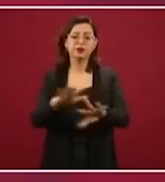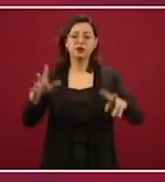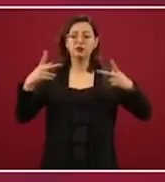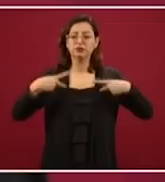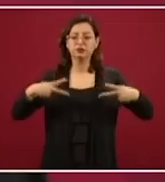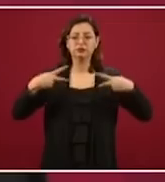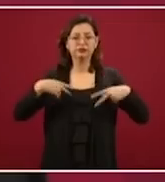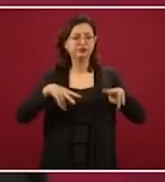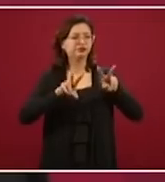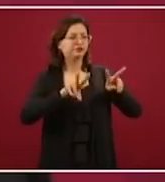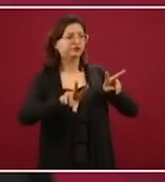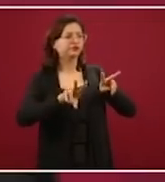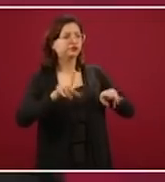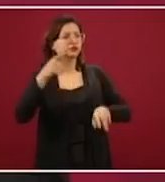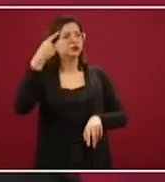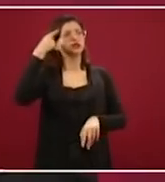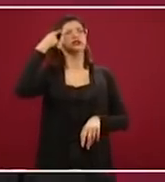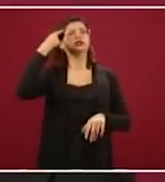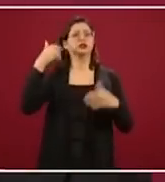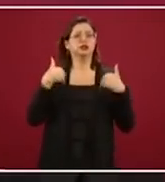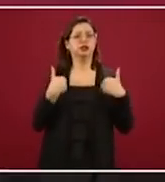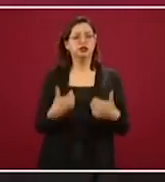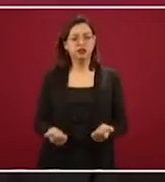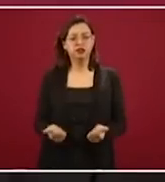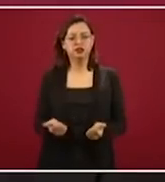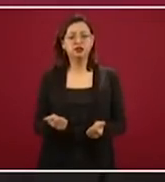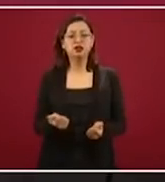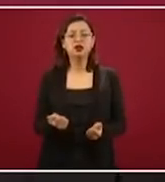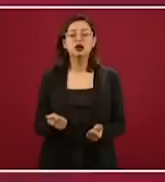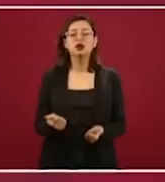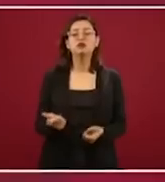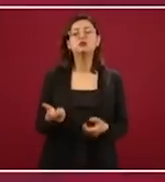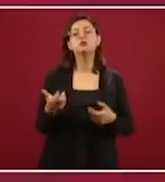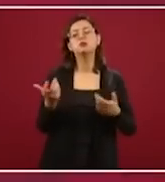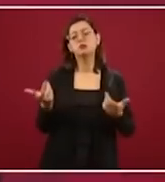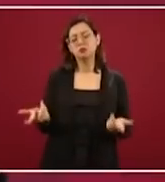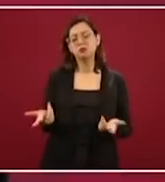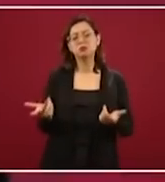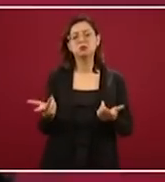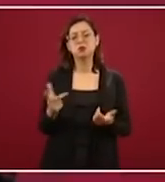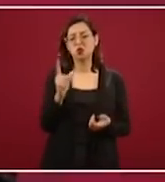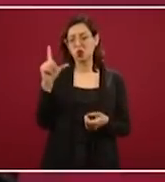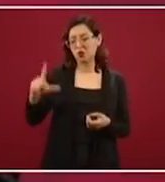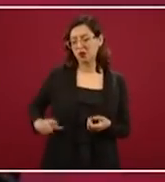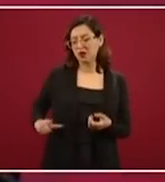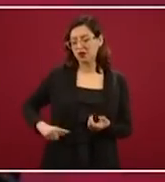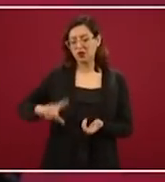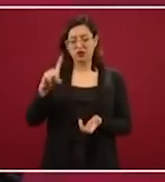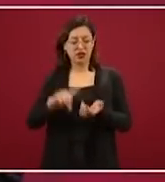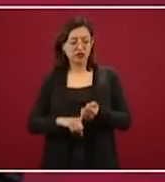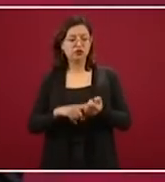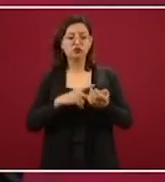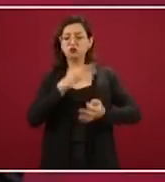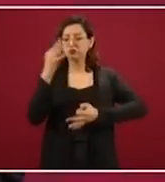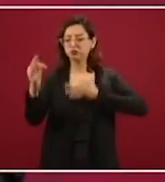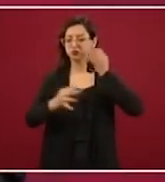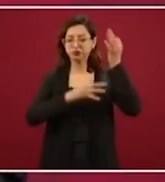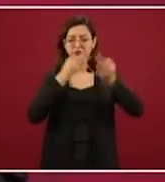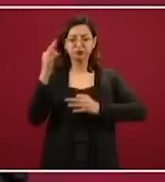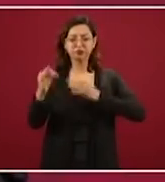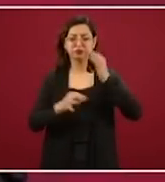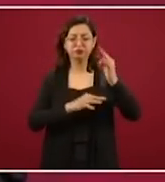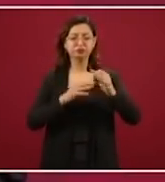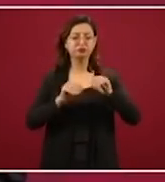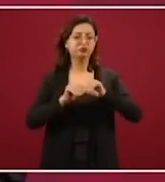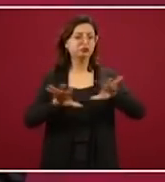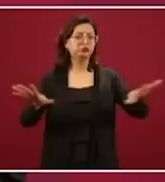concientización. En general, el gasto de publicidad del gobierno se redujo